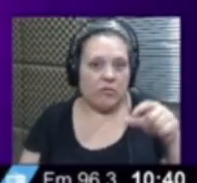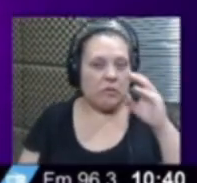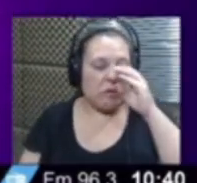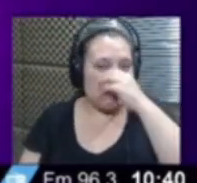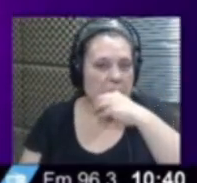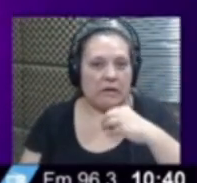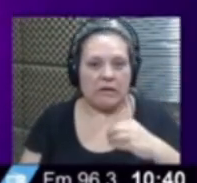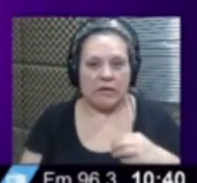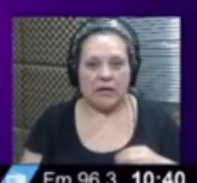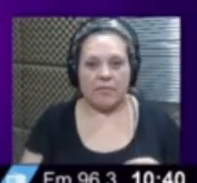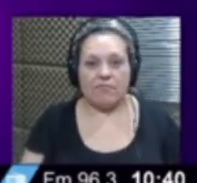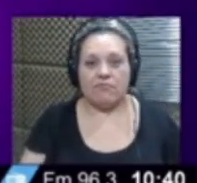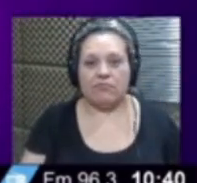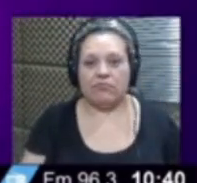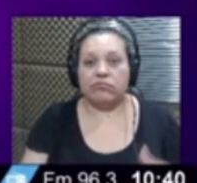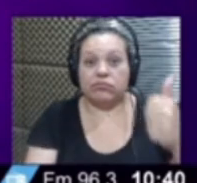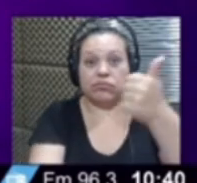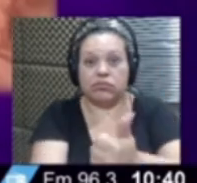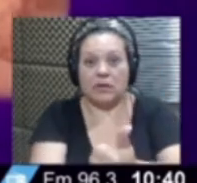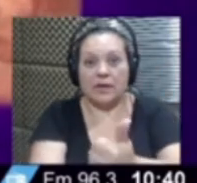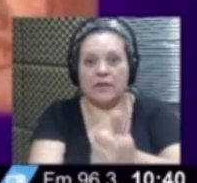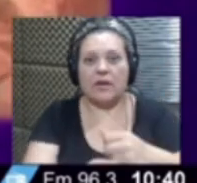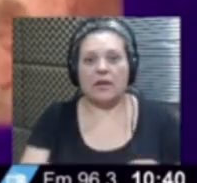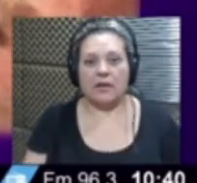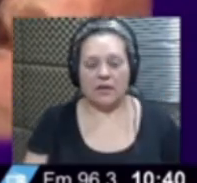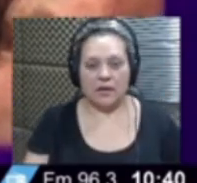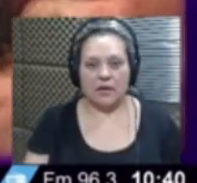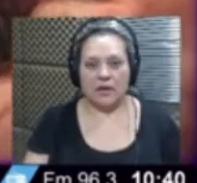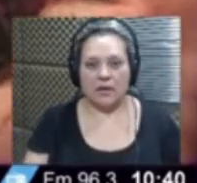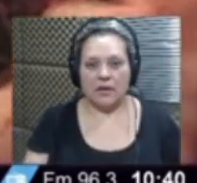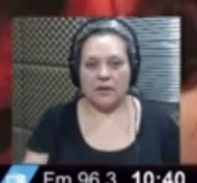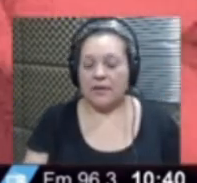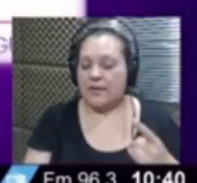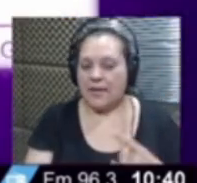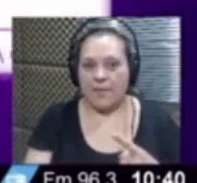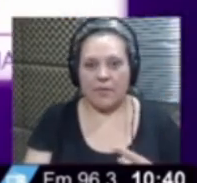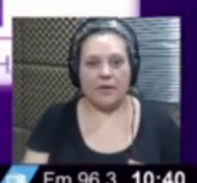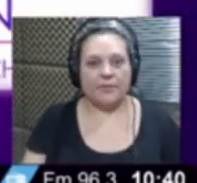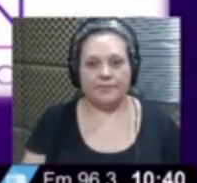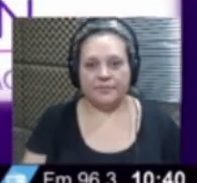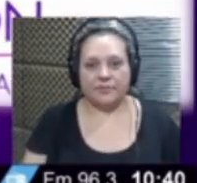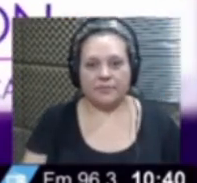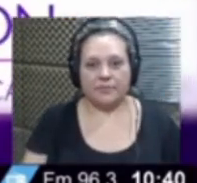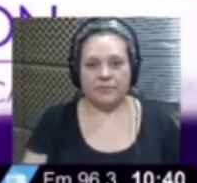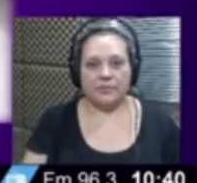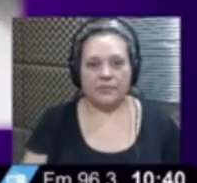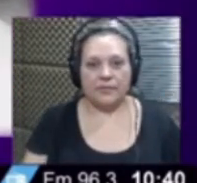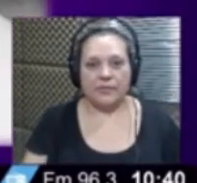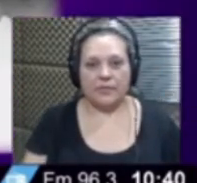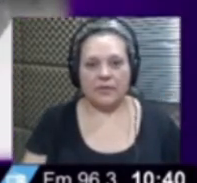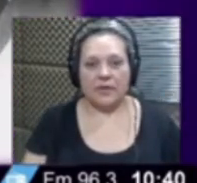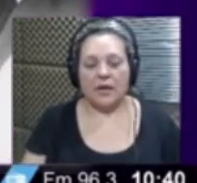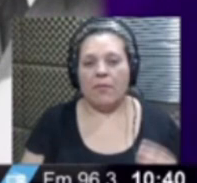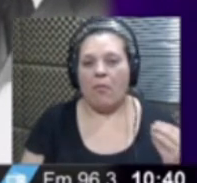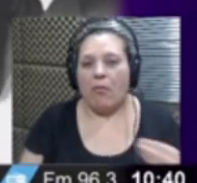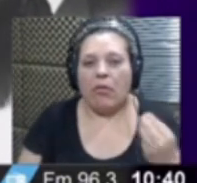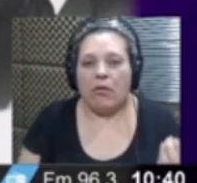afrodescendientes en todo el mundo han sido cooptados por un eurocentrismo. Nosotros escribimos nuestra propia